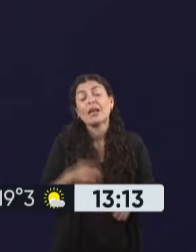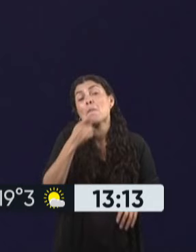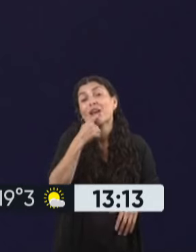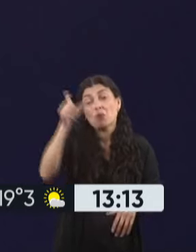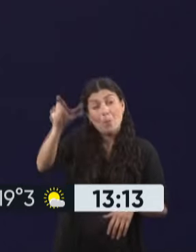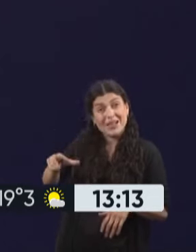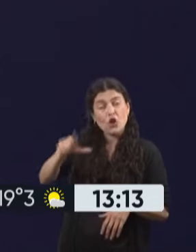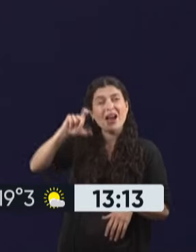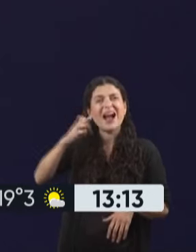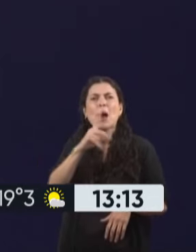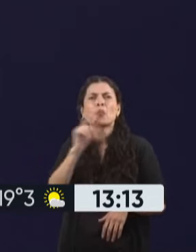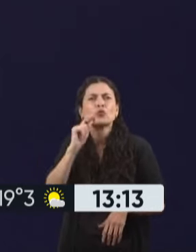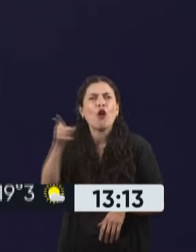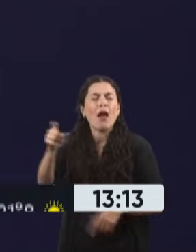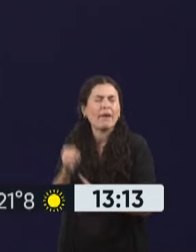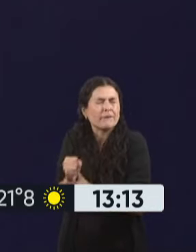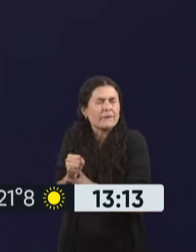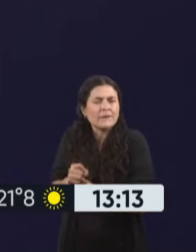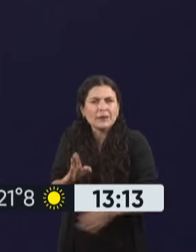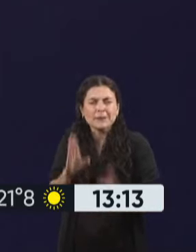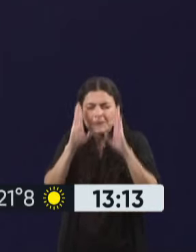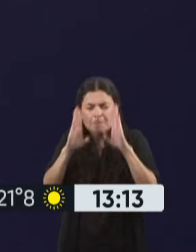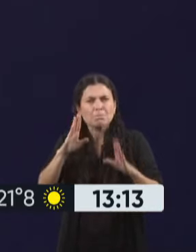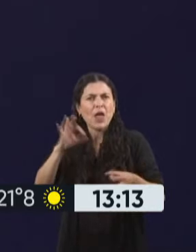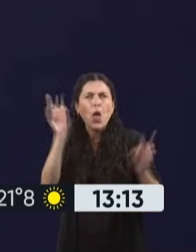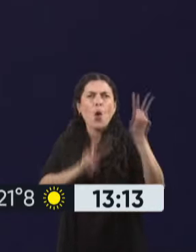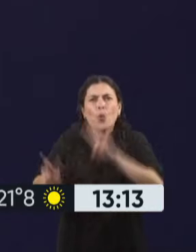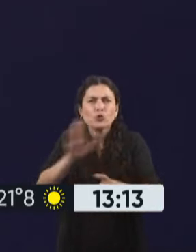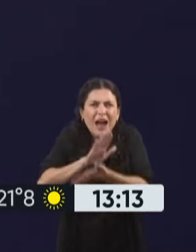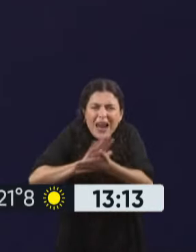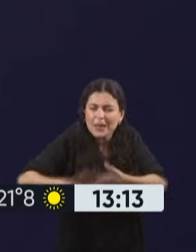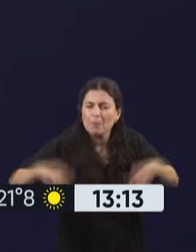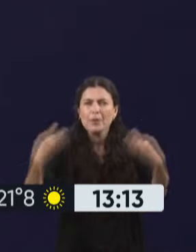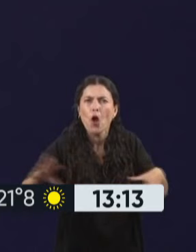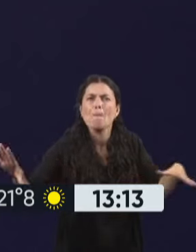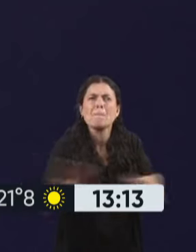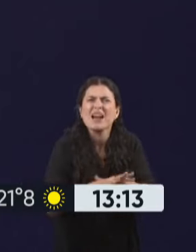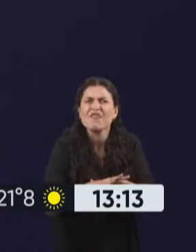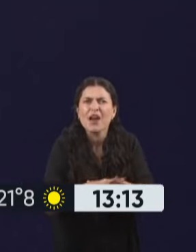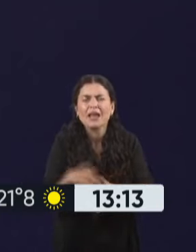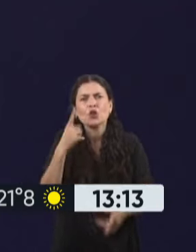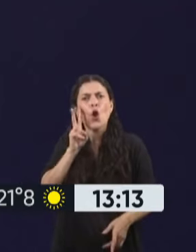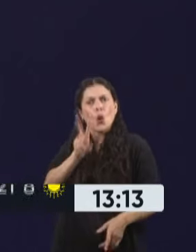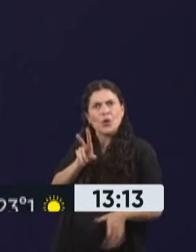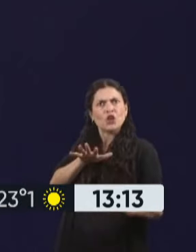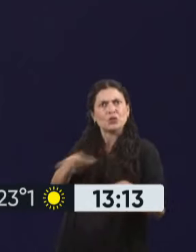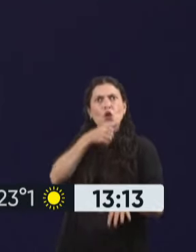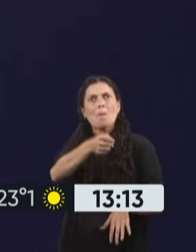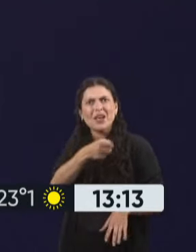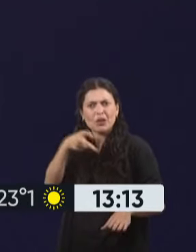que tiene para que todo salga perfecto, y en esa exquisitez corta la entrevista, cosa que yo no estuve de acuerdo y el presidente